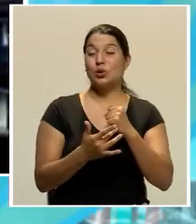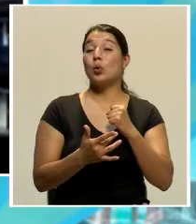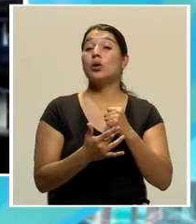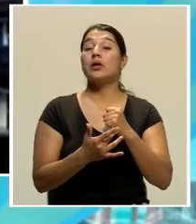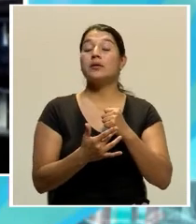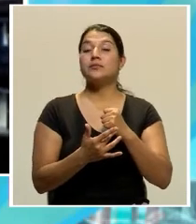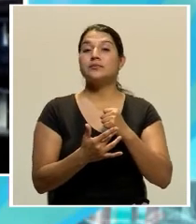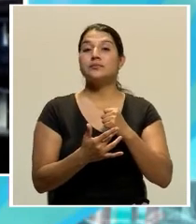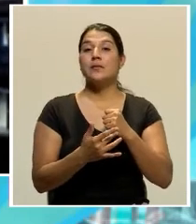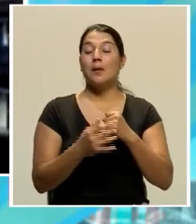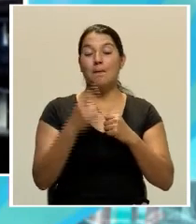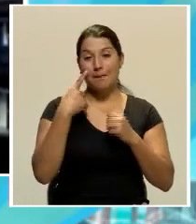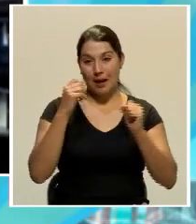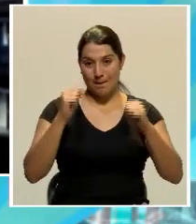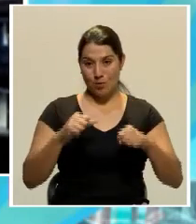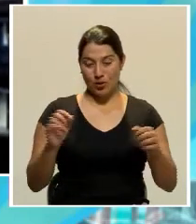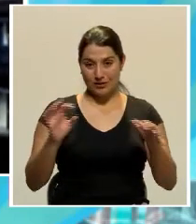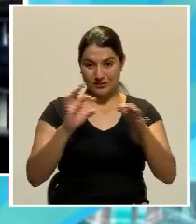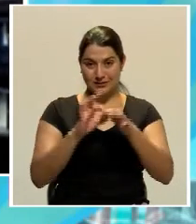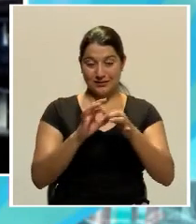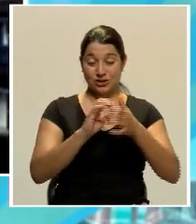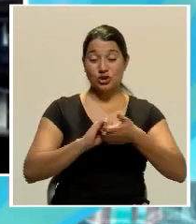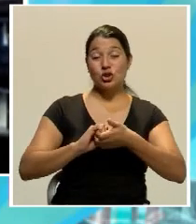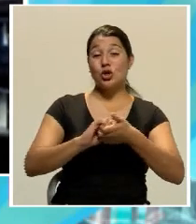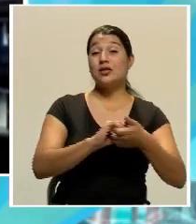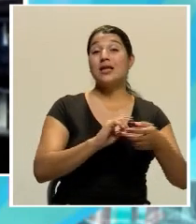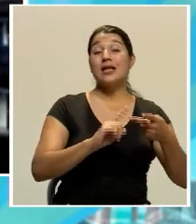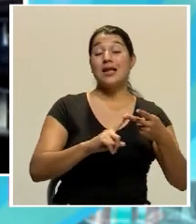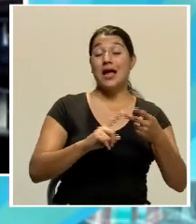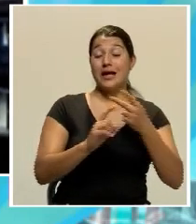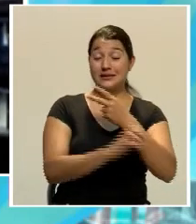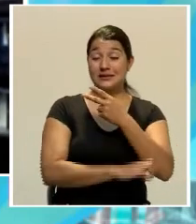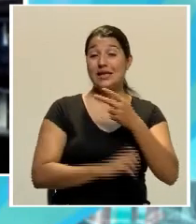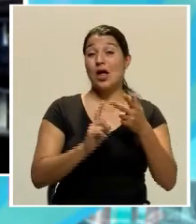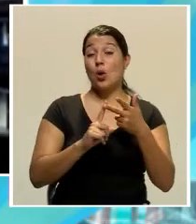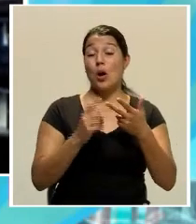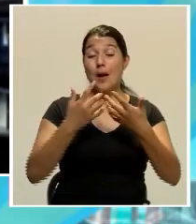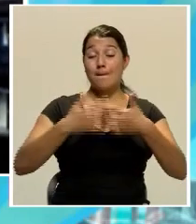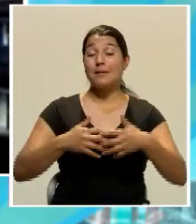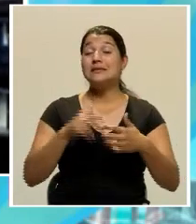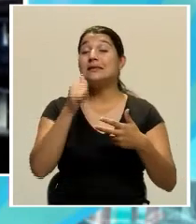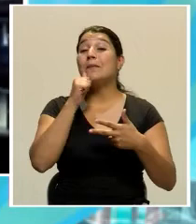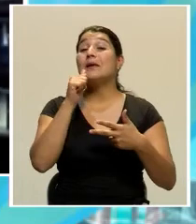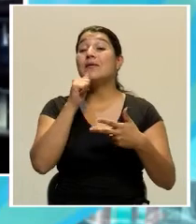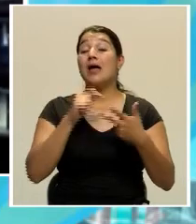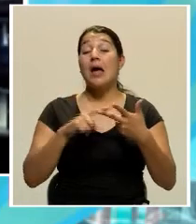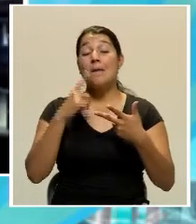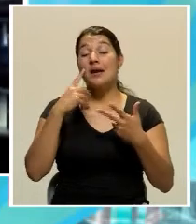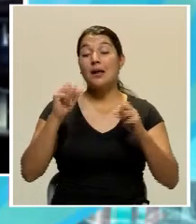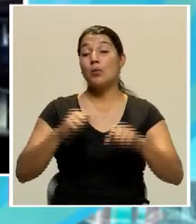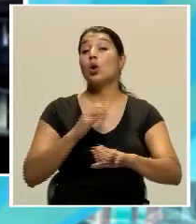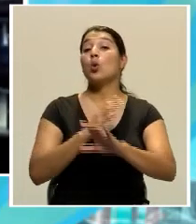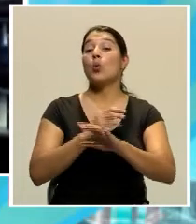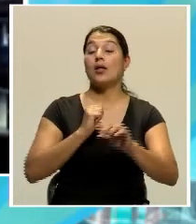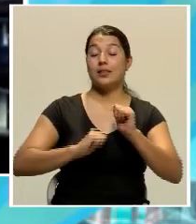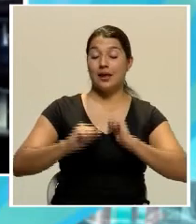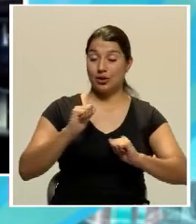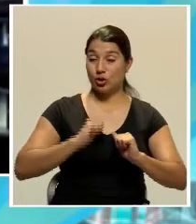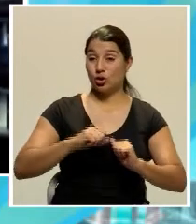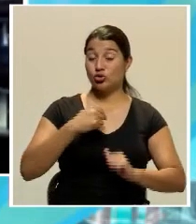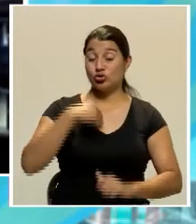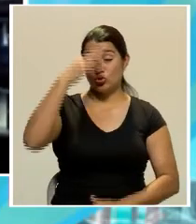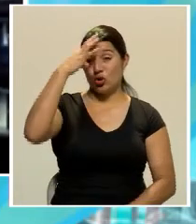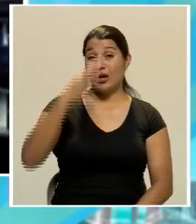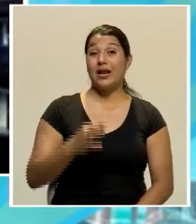tecnología para vincular solidaridad, Estado y empresa privada para sostener al teatro. Creo